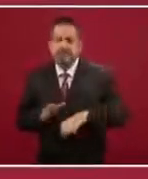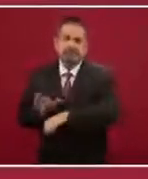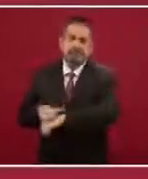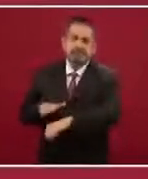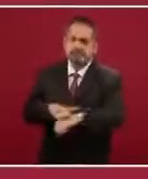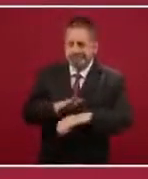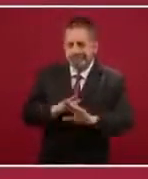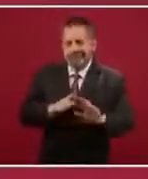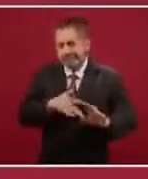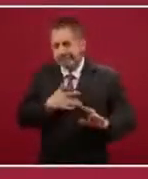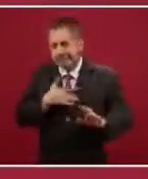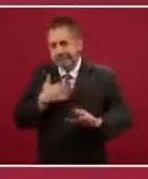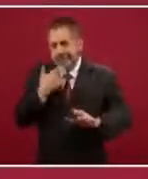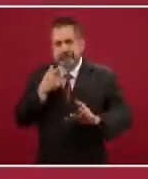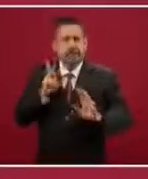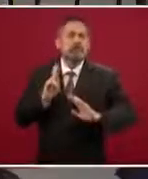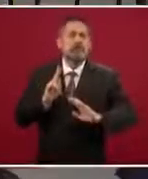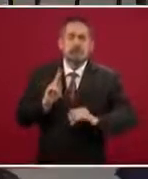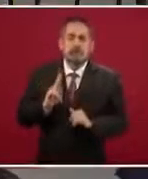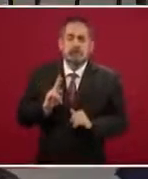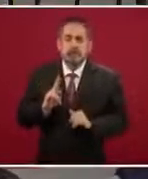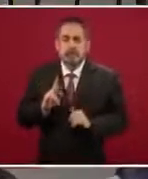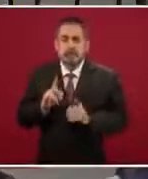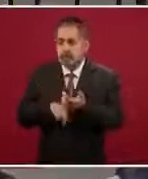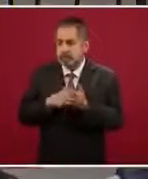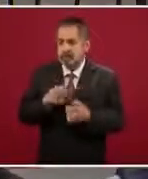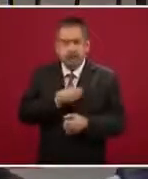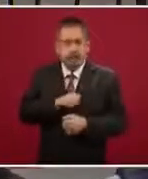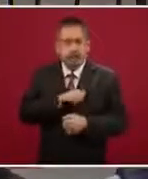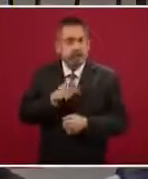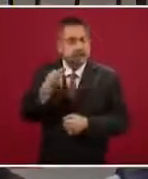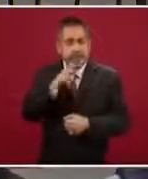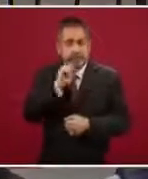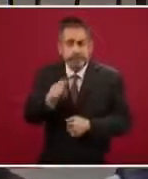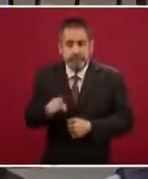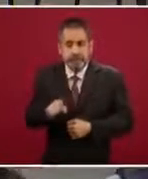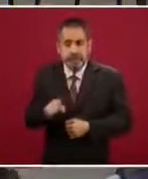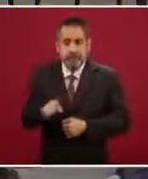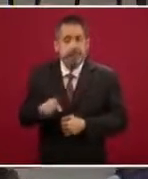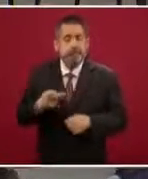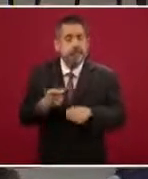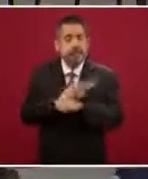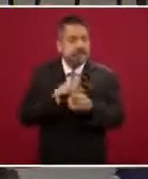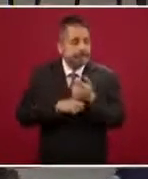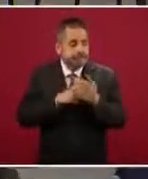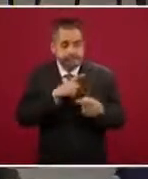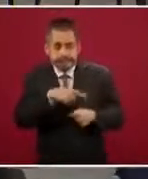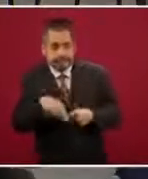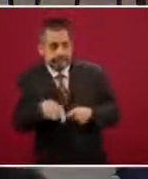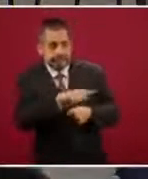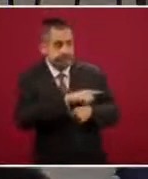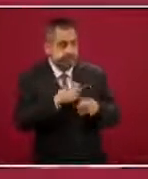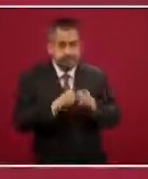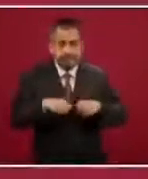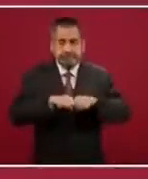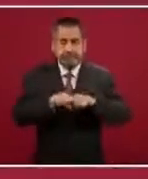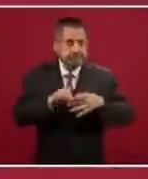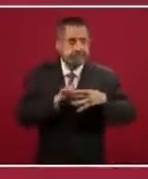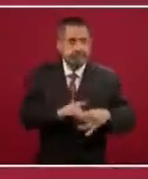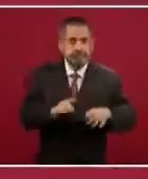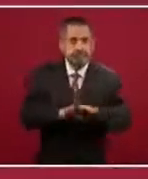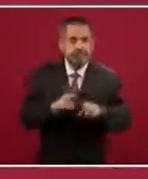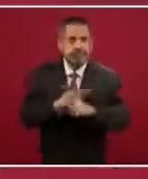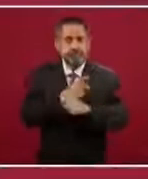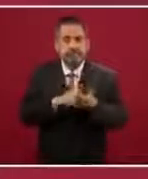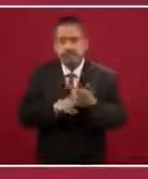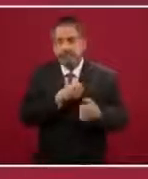temprana sobre los fenómenos de salud, pero también sobre los fenómenos sociales que están asociados con la